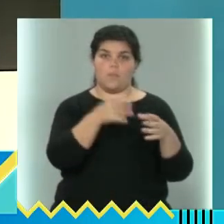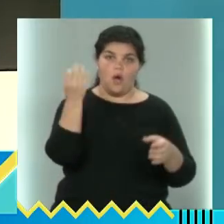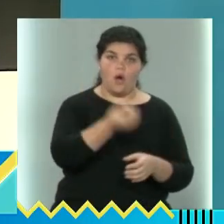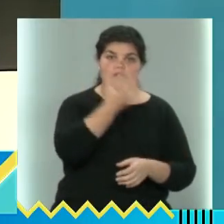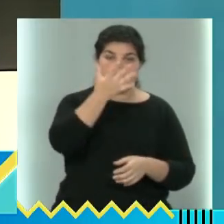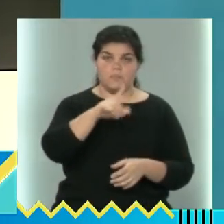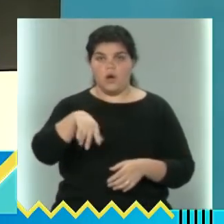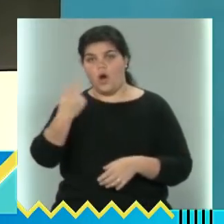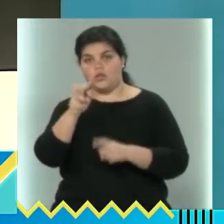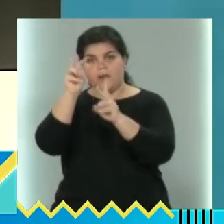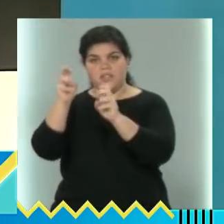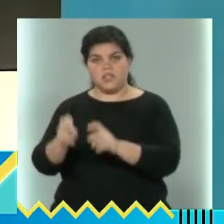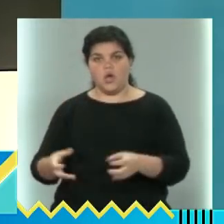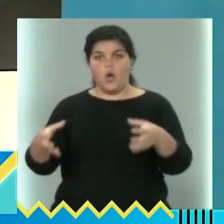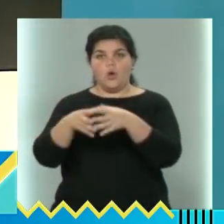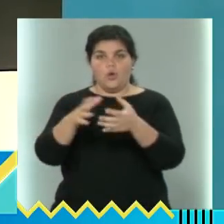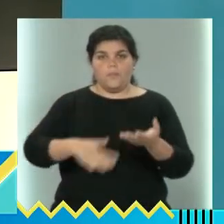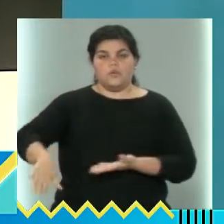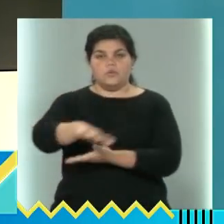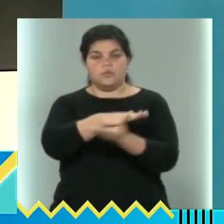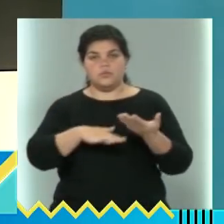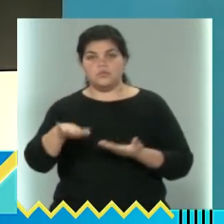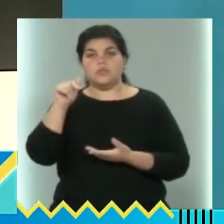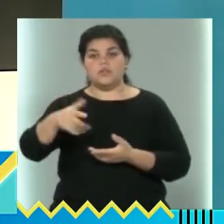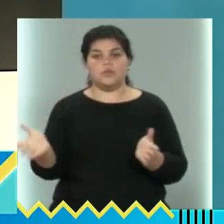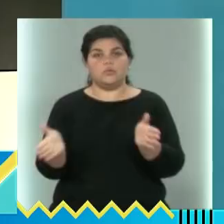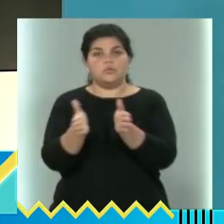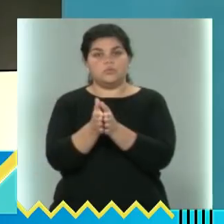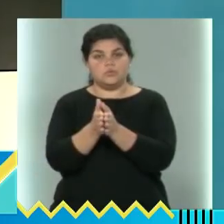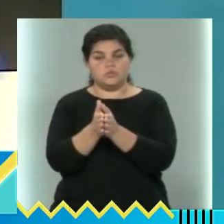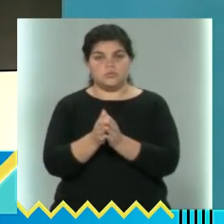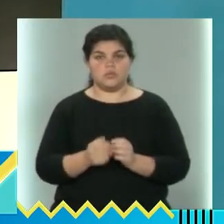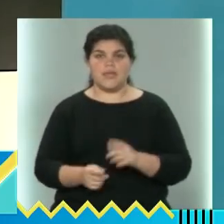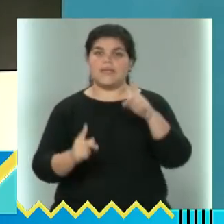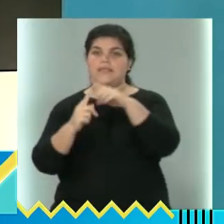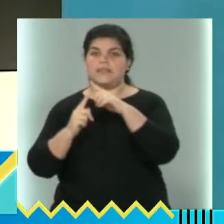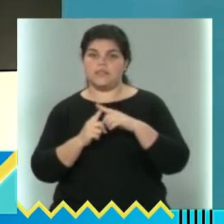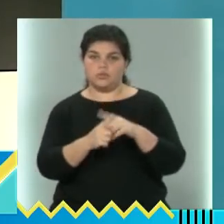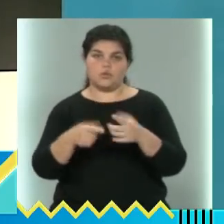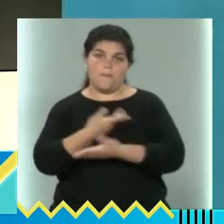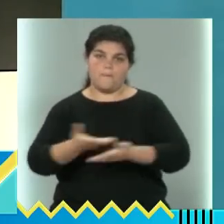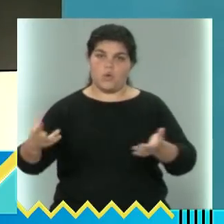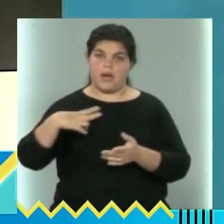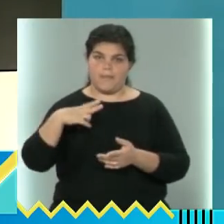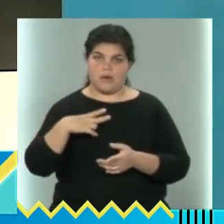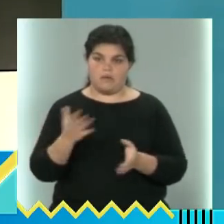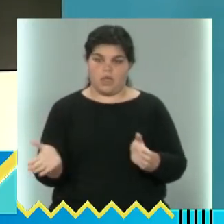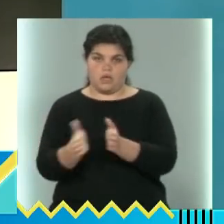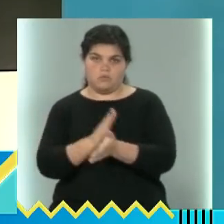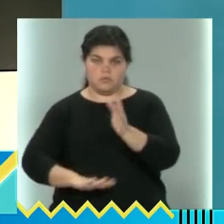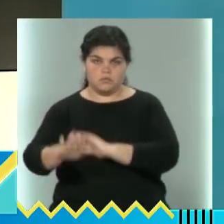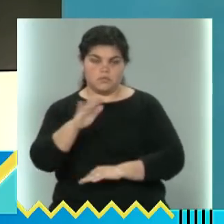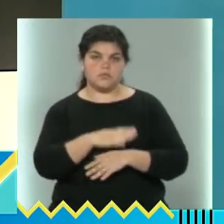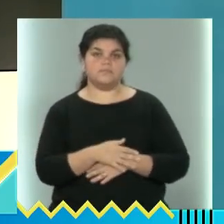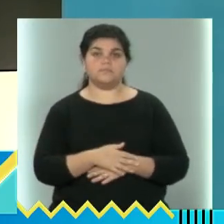estudios realizados por organizaciones sociales en conjunto con instituciones tanto públicas como privadas. A partir